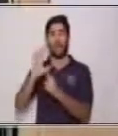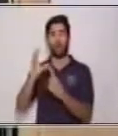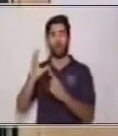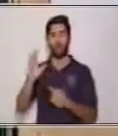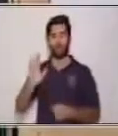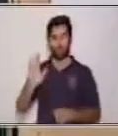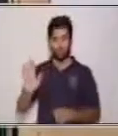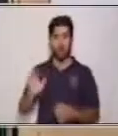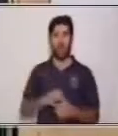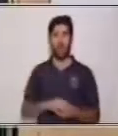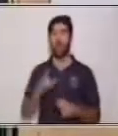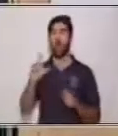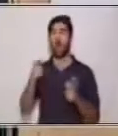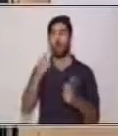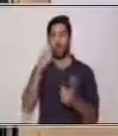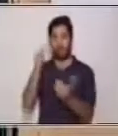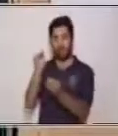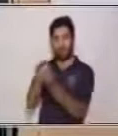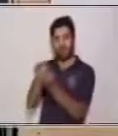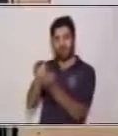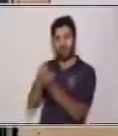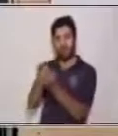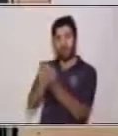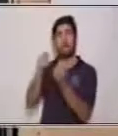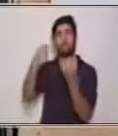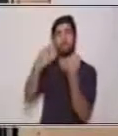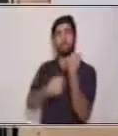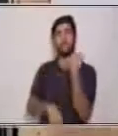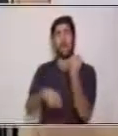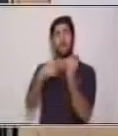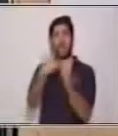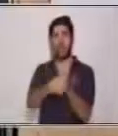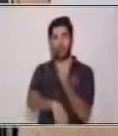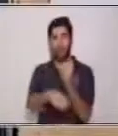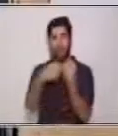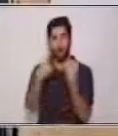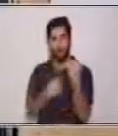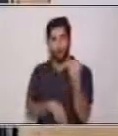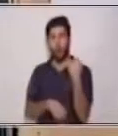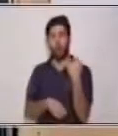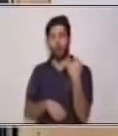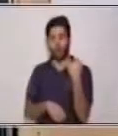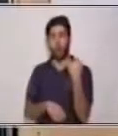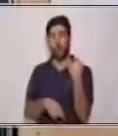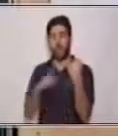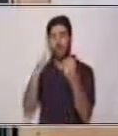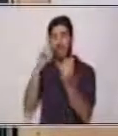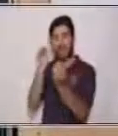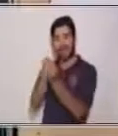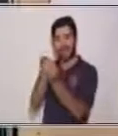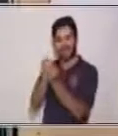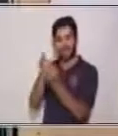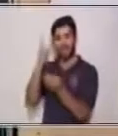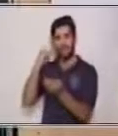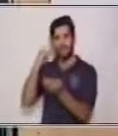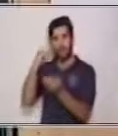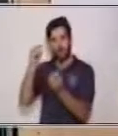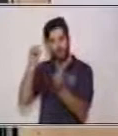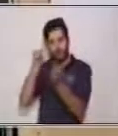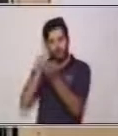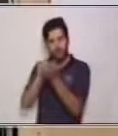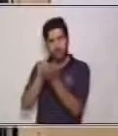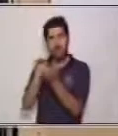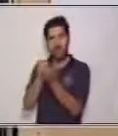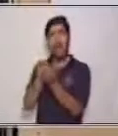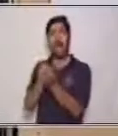plátano. ¿Han probado ustedes los rellenitos de plátano? Yo sé que sí. Producción, necesita un marcador.